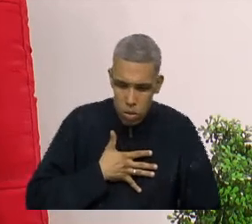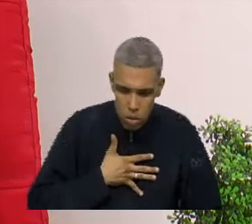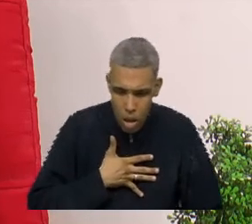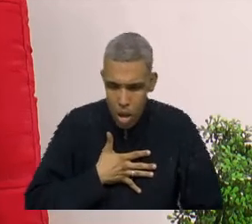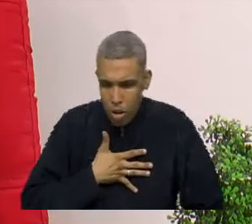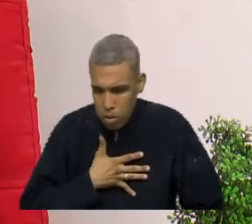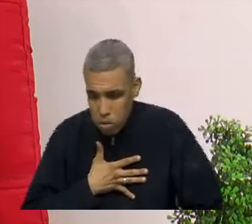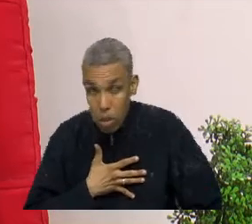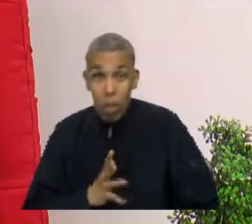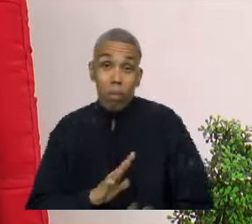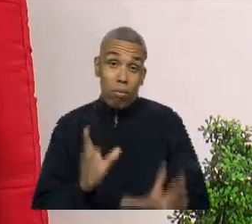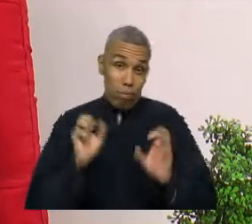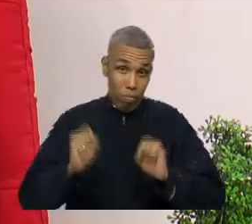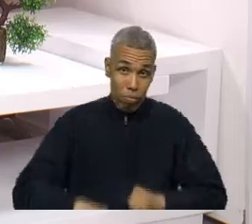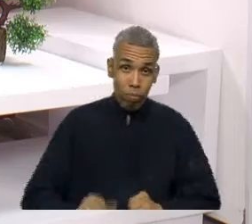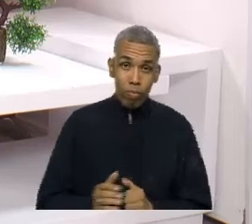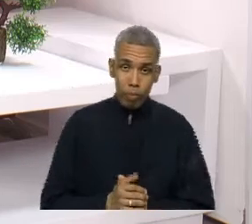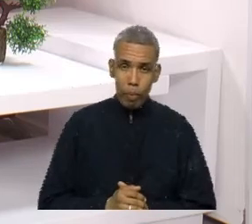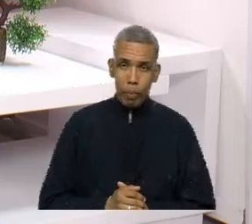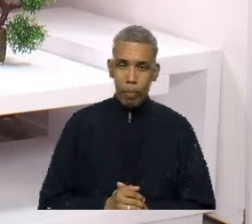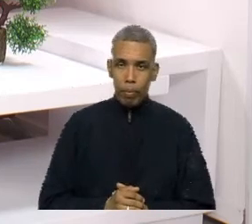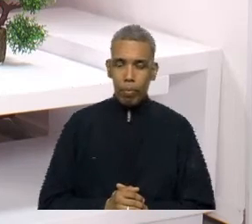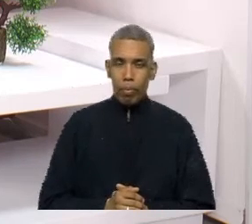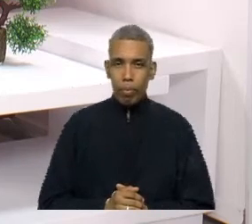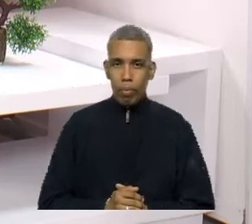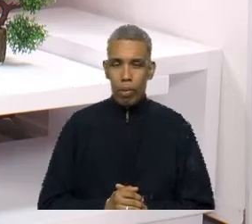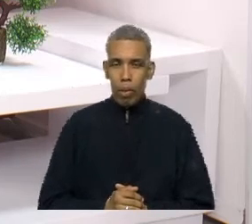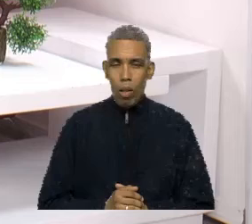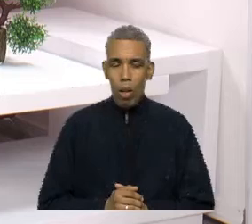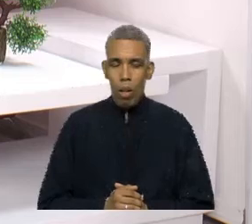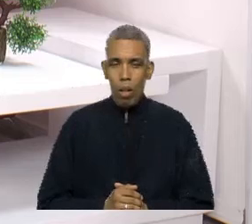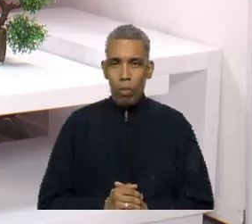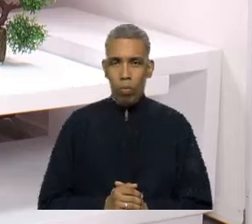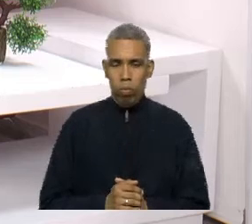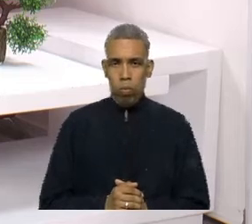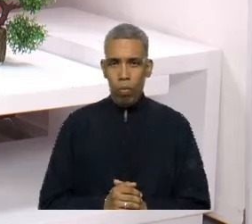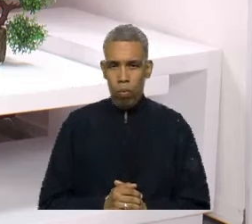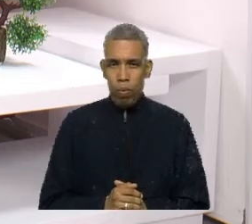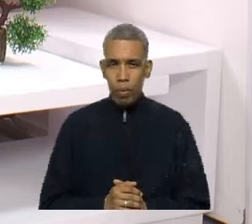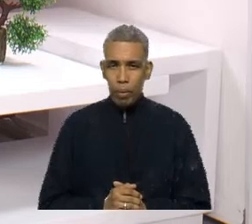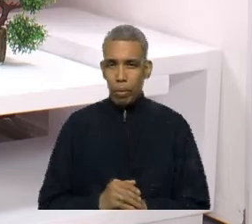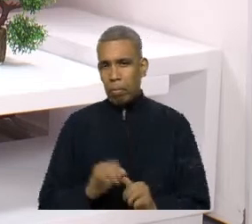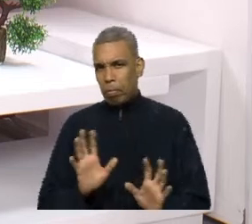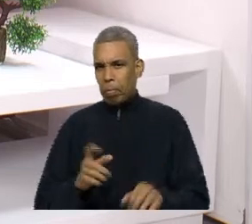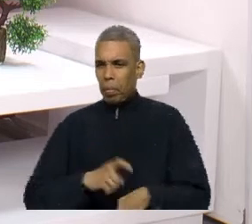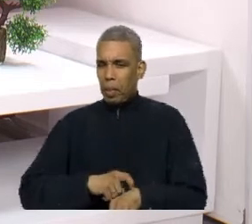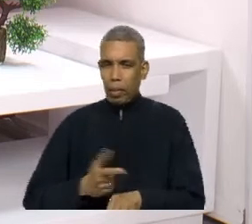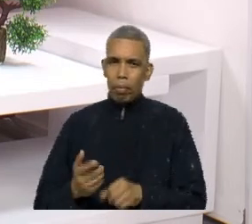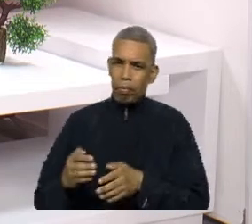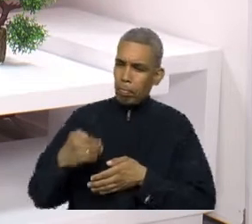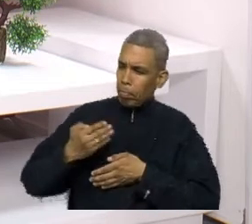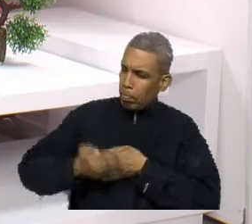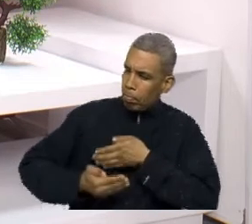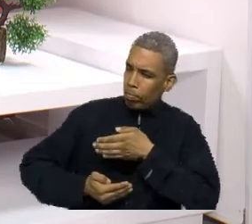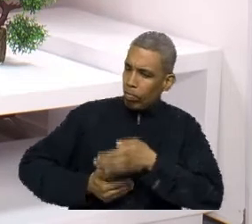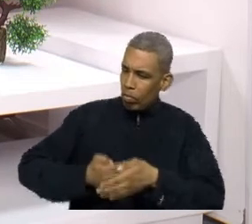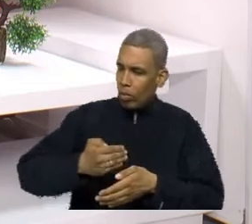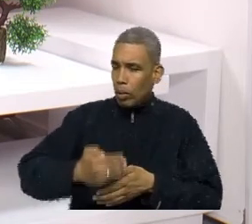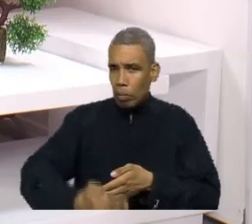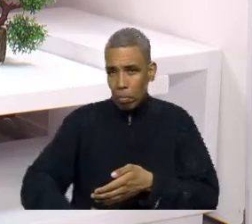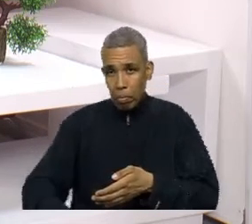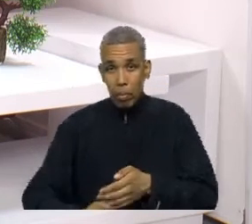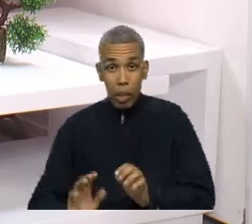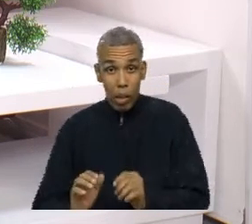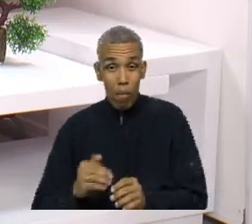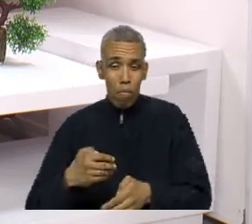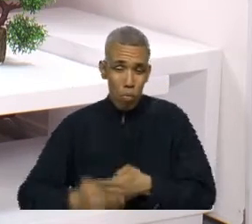¿Ve? El tiempo que estábamos diciendo también de evolución es importante porque entre más tiempo se espere, se va a